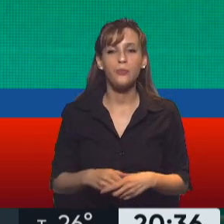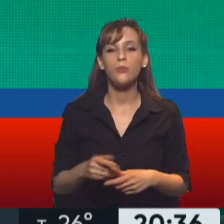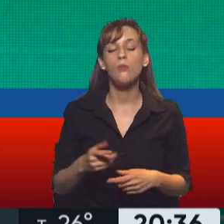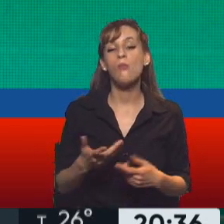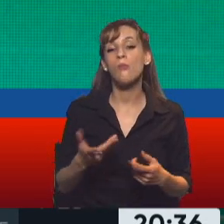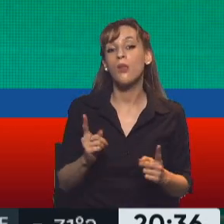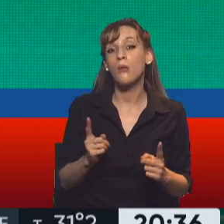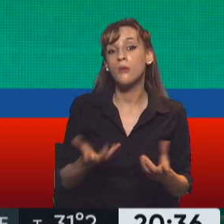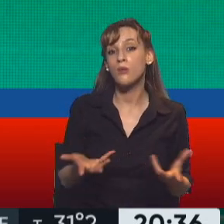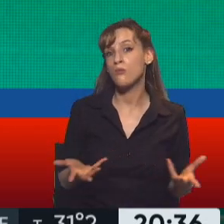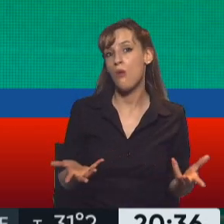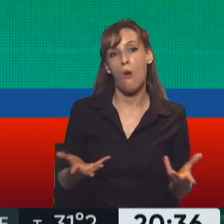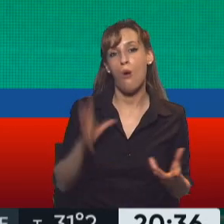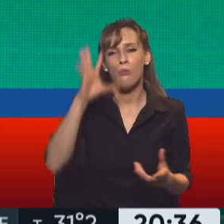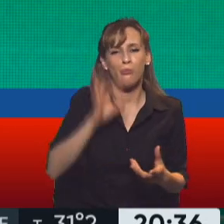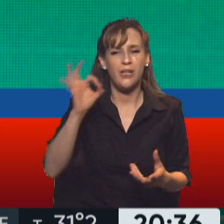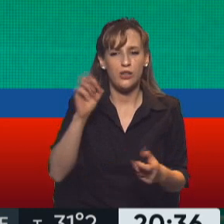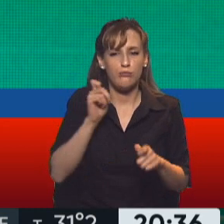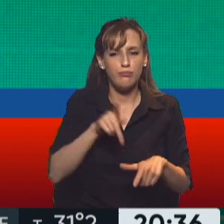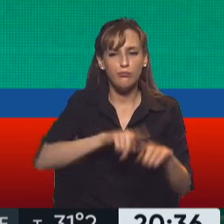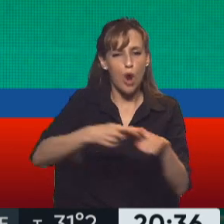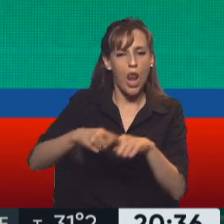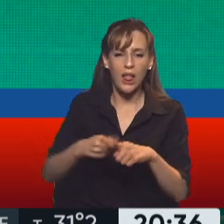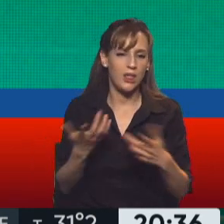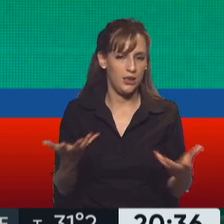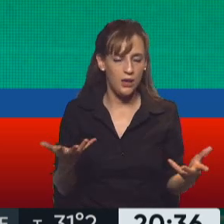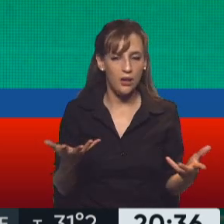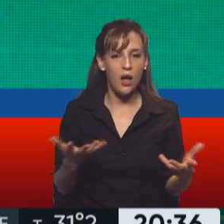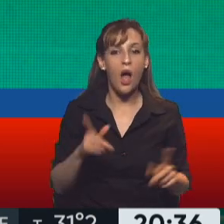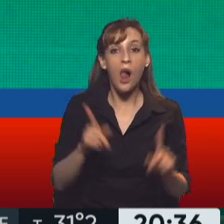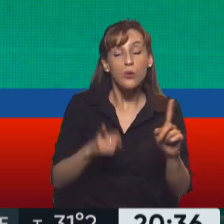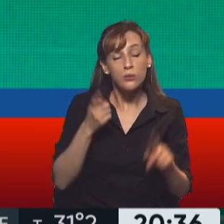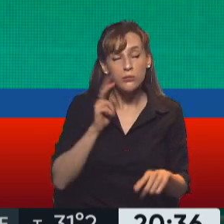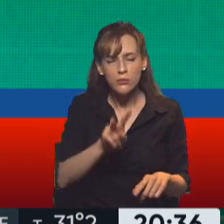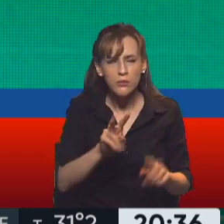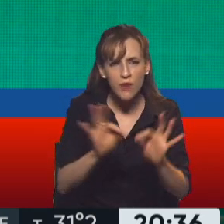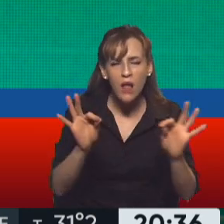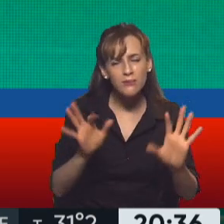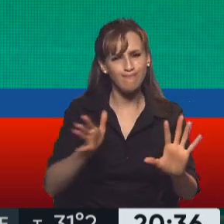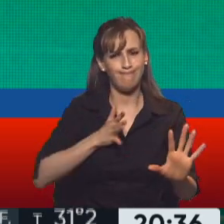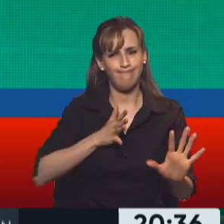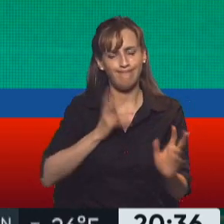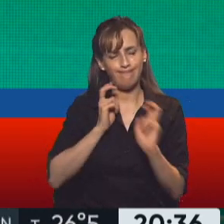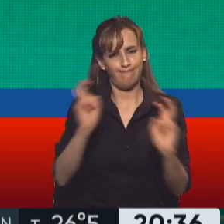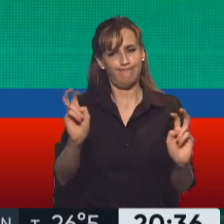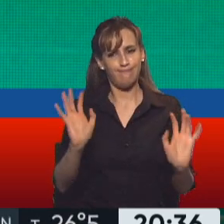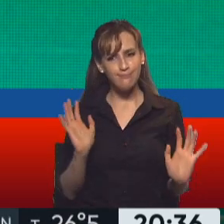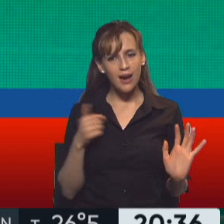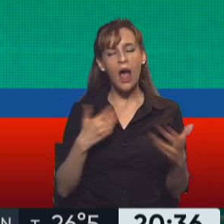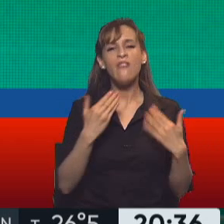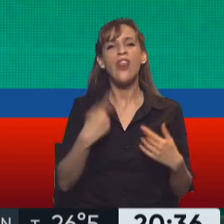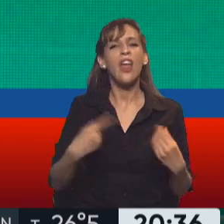posiciones, ¿no? Frente a la vida, frente a la política y demás. Muchos nos alarmamos por esto. ¿De qué estamos hablando? Estamos hablando de